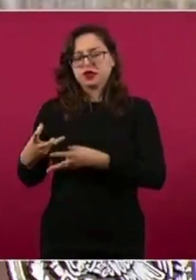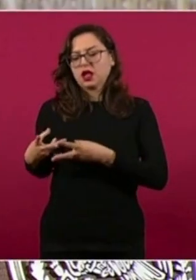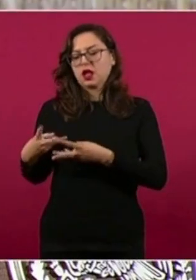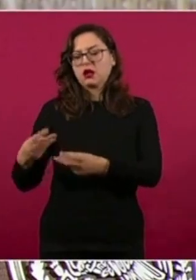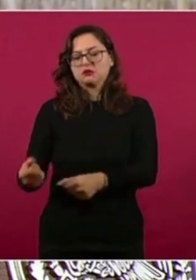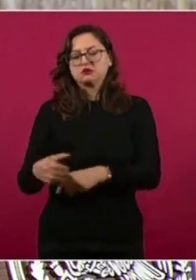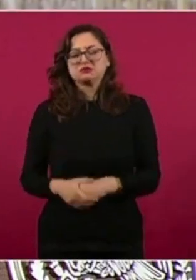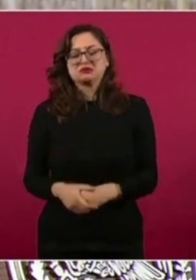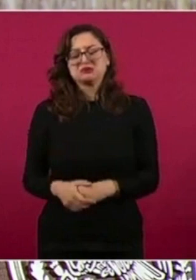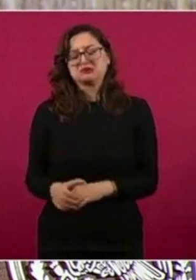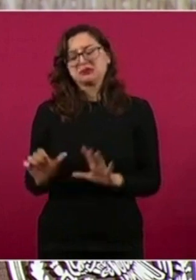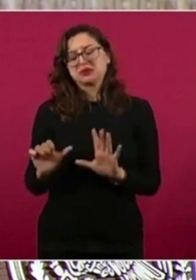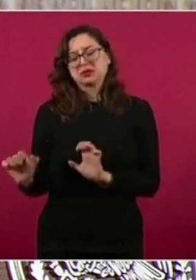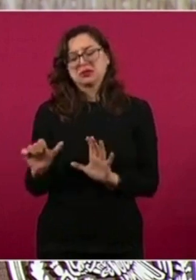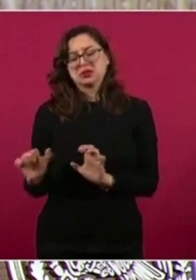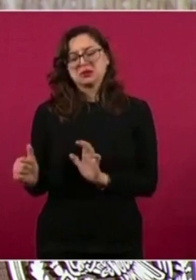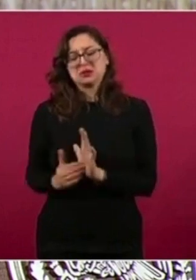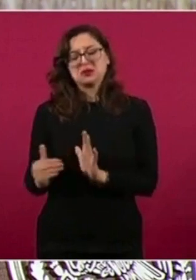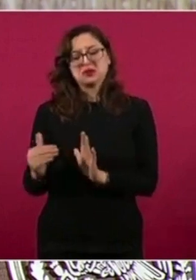como 600 millones.